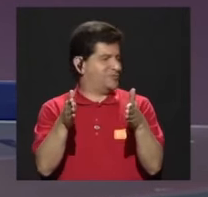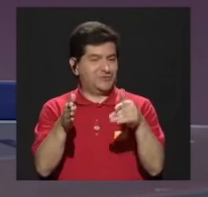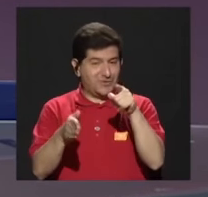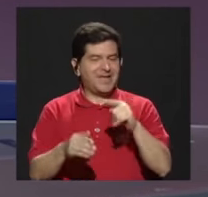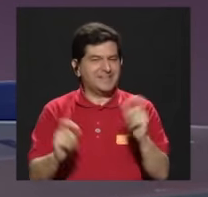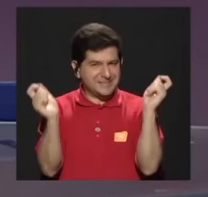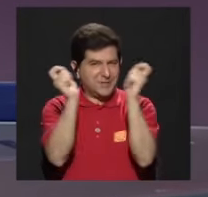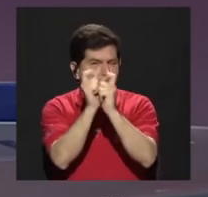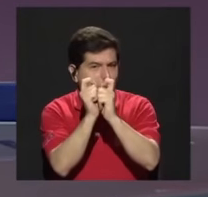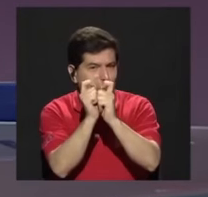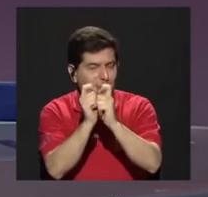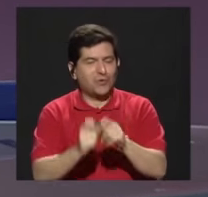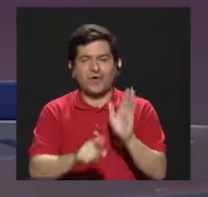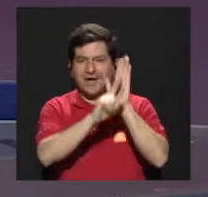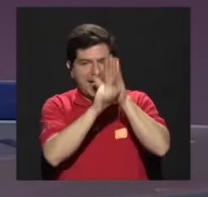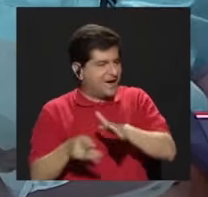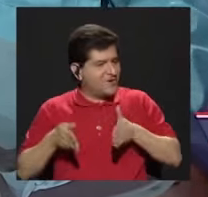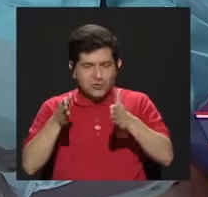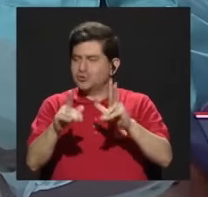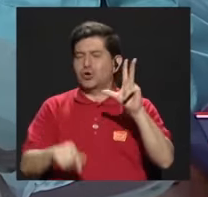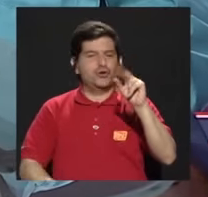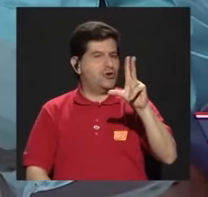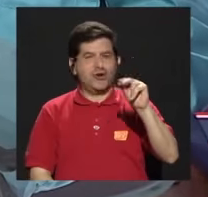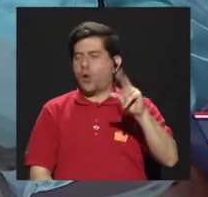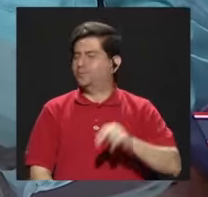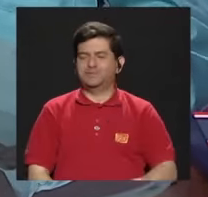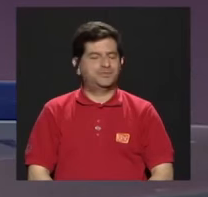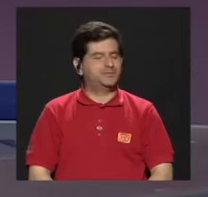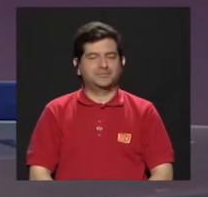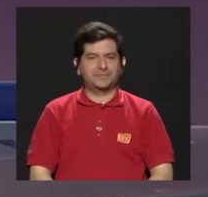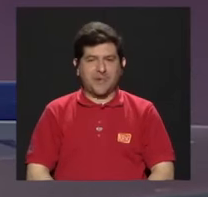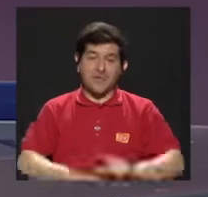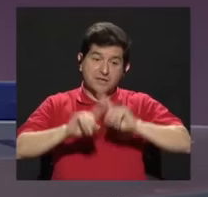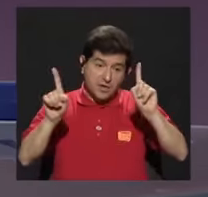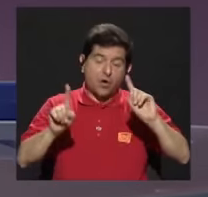decir. No es acoso callejero. Hay una diferencia.